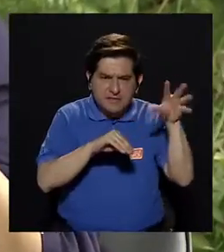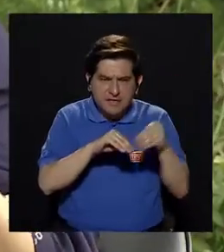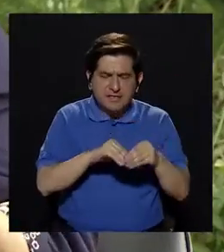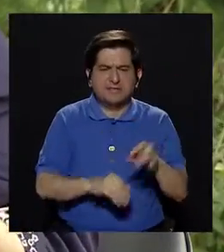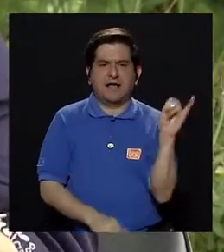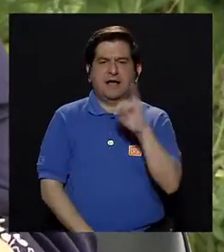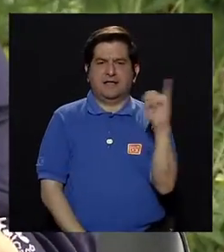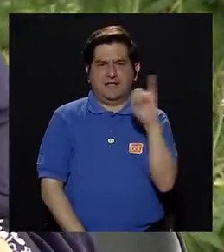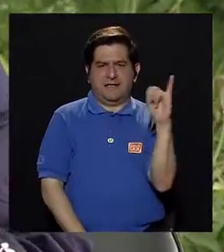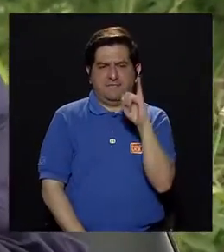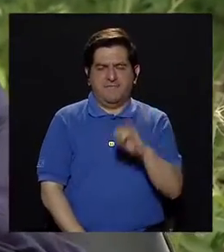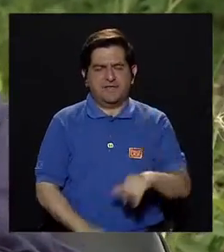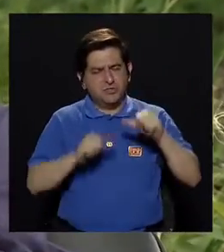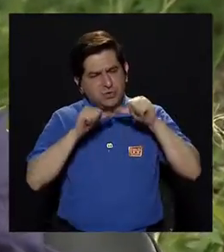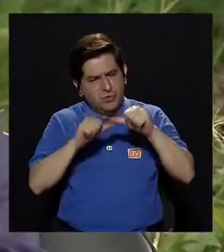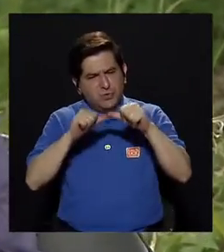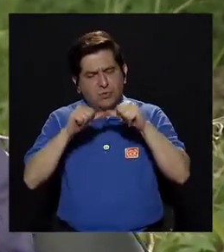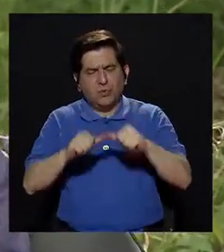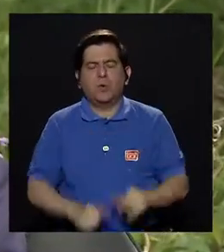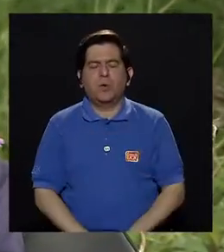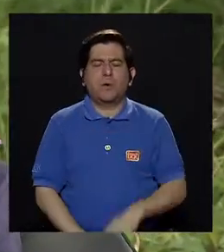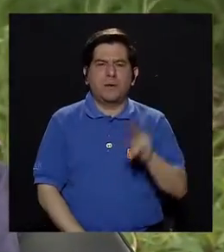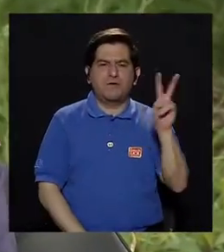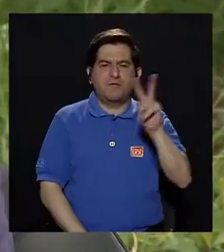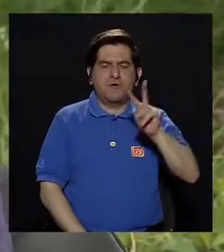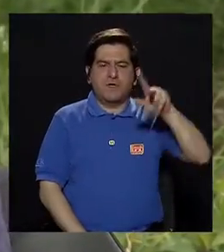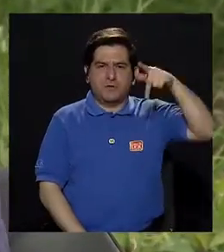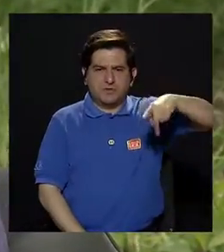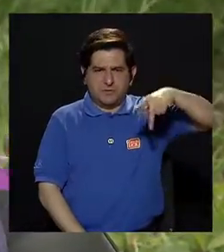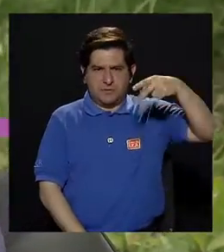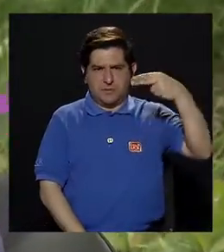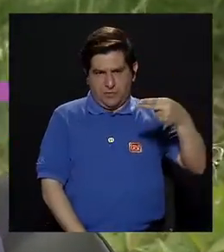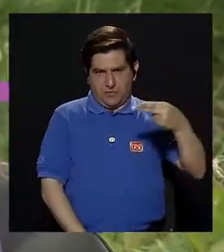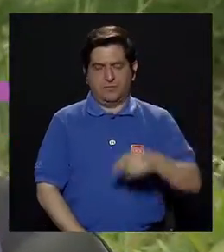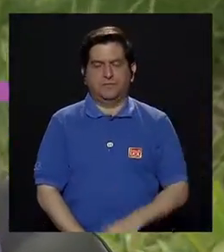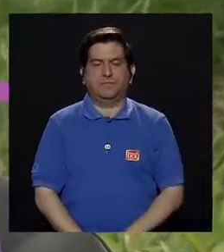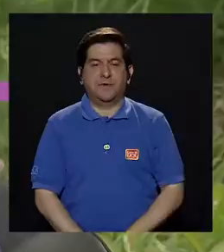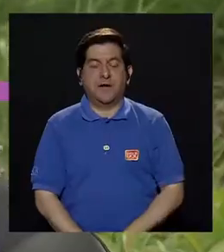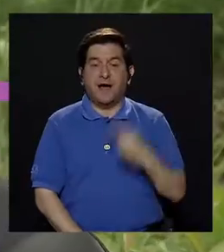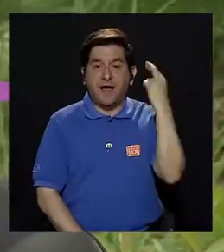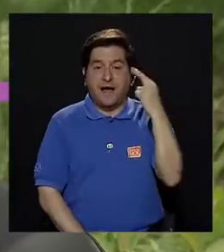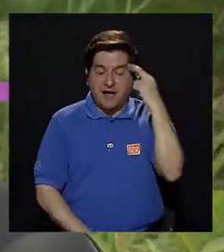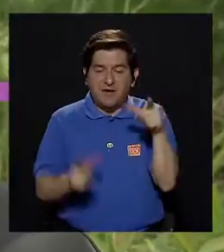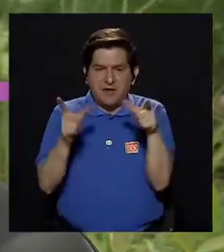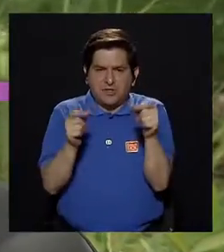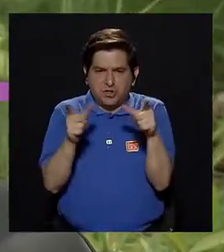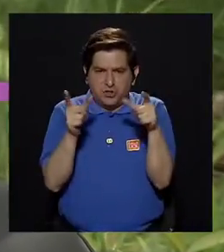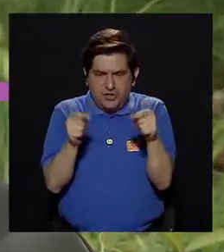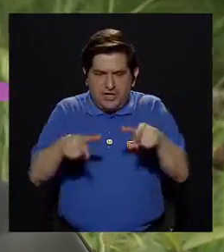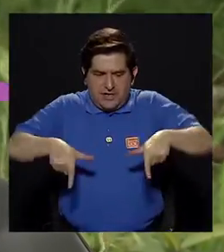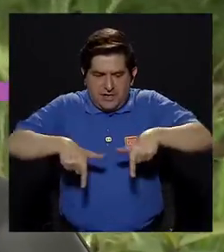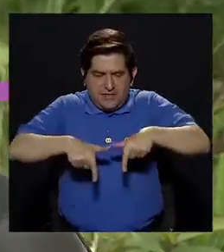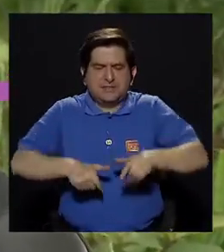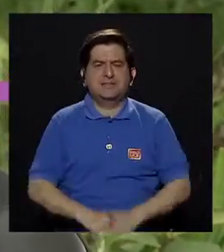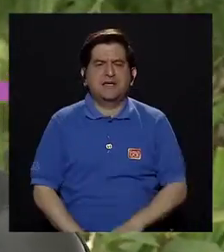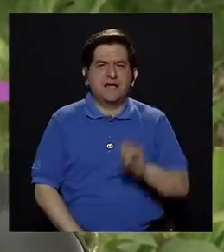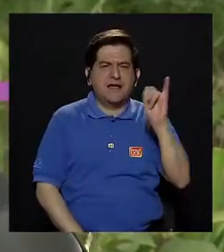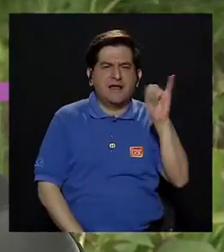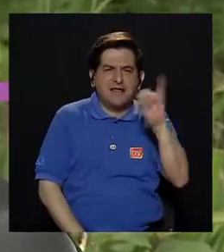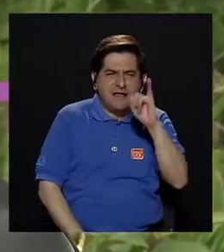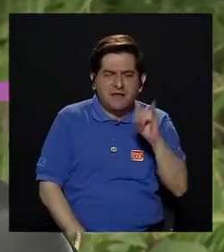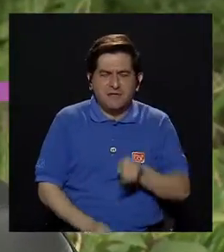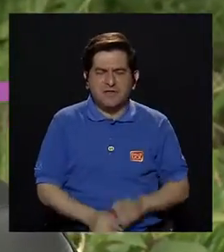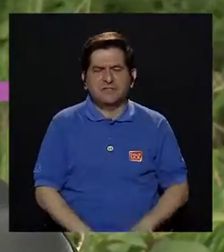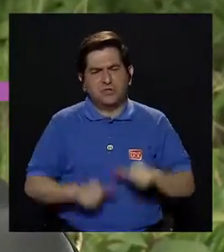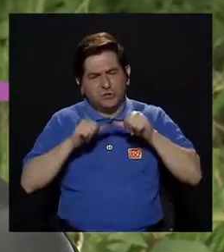a una infección persistente del virus de papiloma humano. Entonces, la causa del cáncer de cérvix es la infección